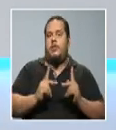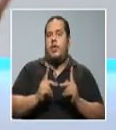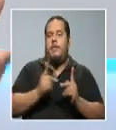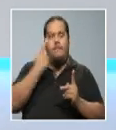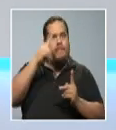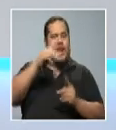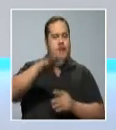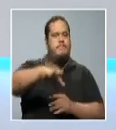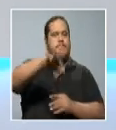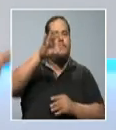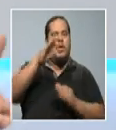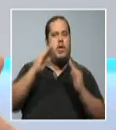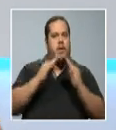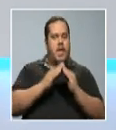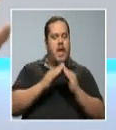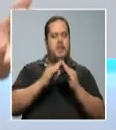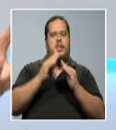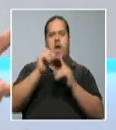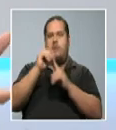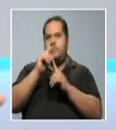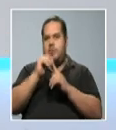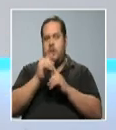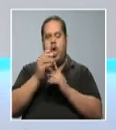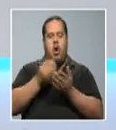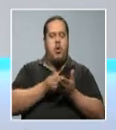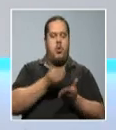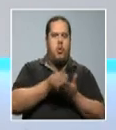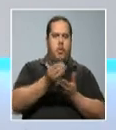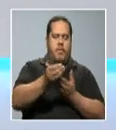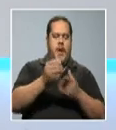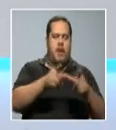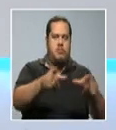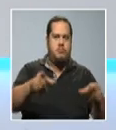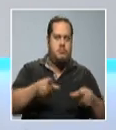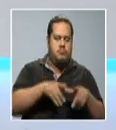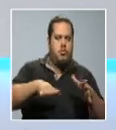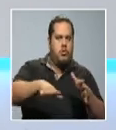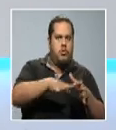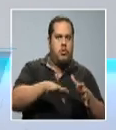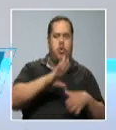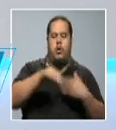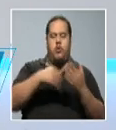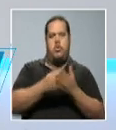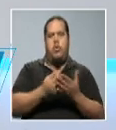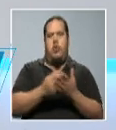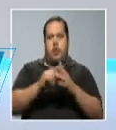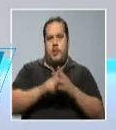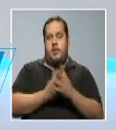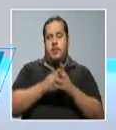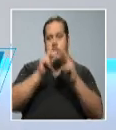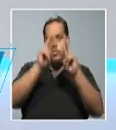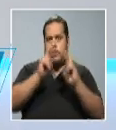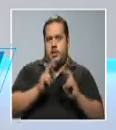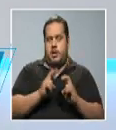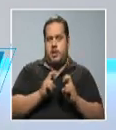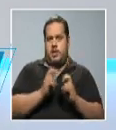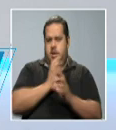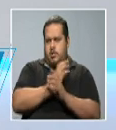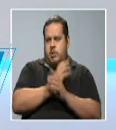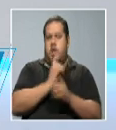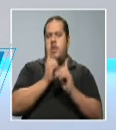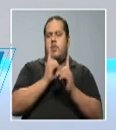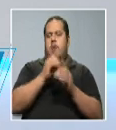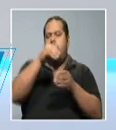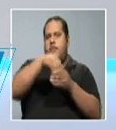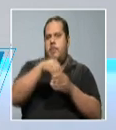vivienda, un apartamento, construir, comprar un lote. Efectivamente, todo debe iniciar por un análisis muy cuidadoso de cuál es la inversión.